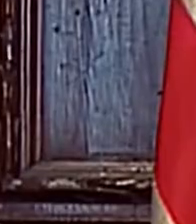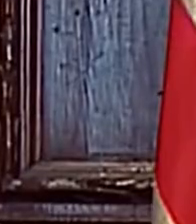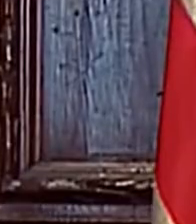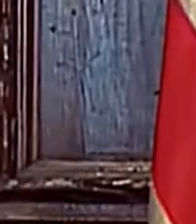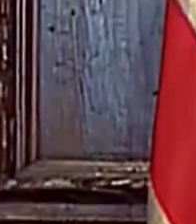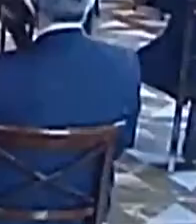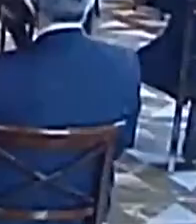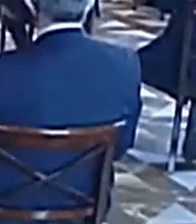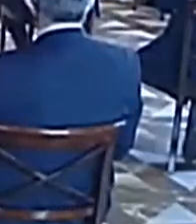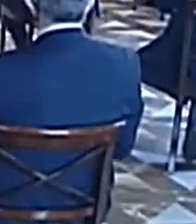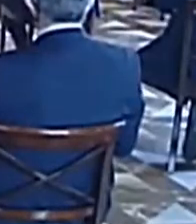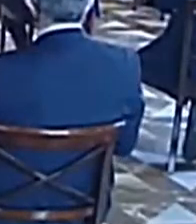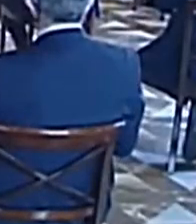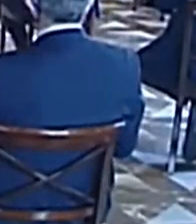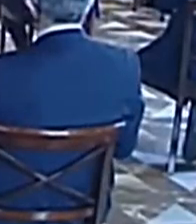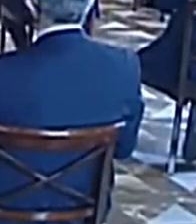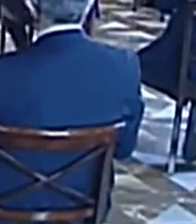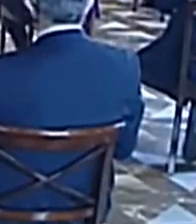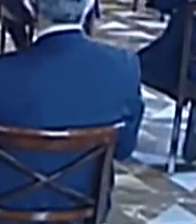foto.